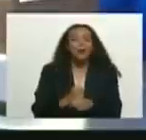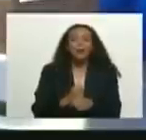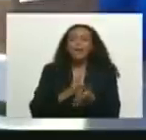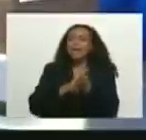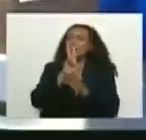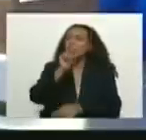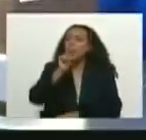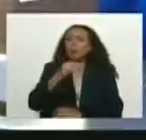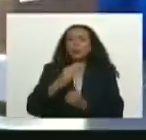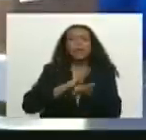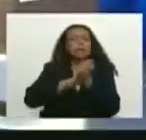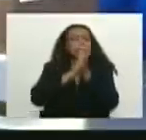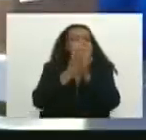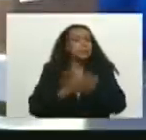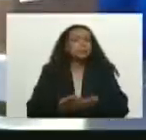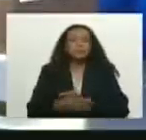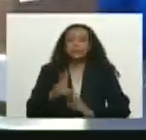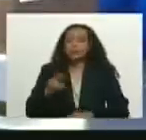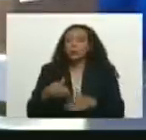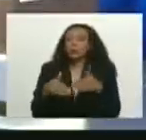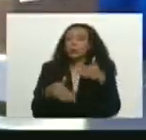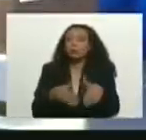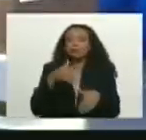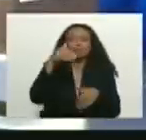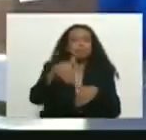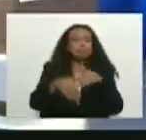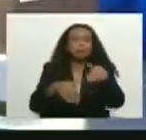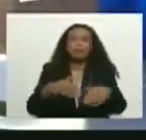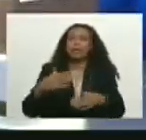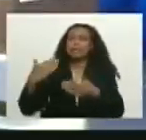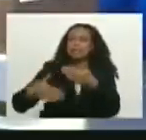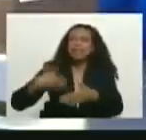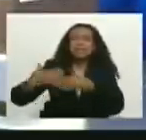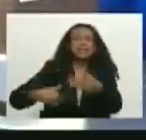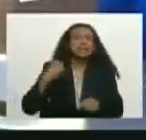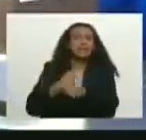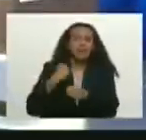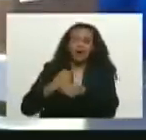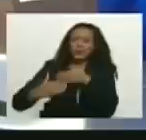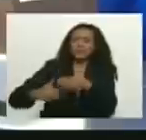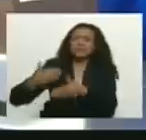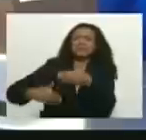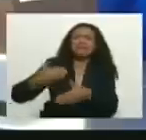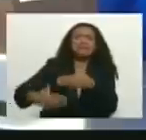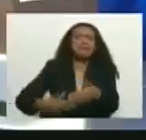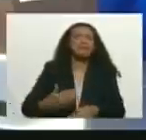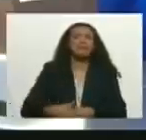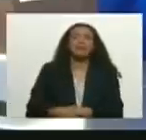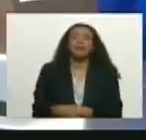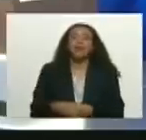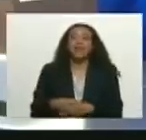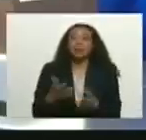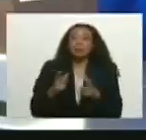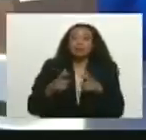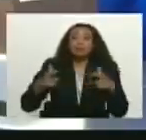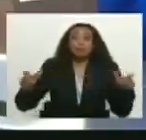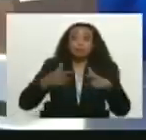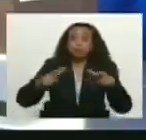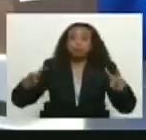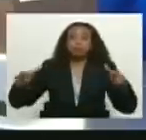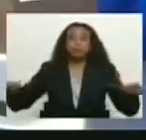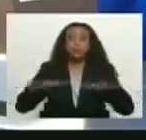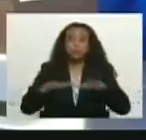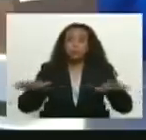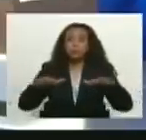interminable de sembrar, sembrar, sembrar, cosechar, volver a sembrar y multiplicar. Hay